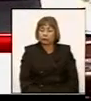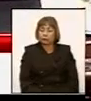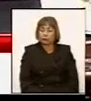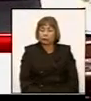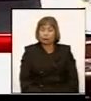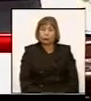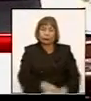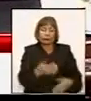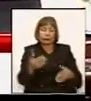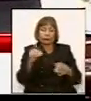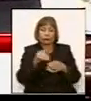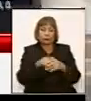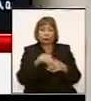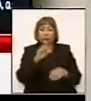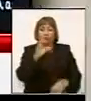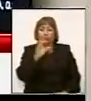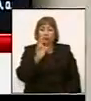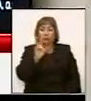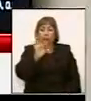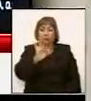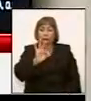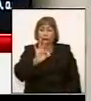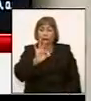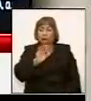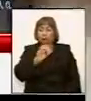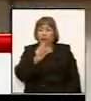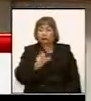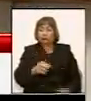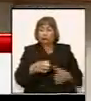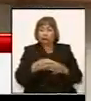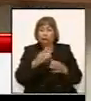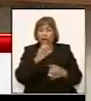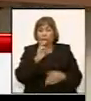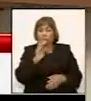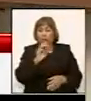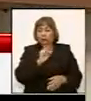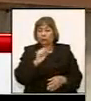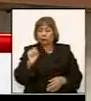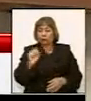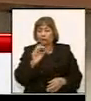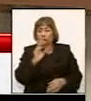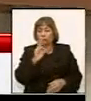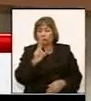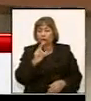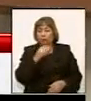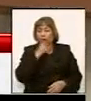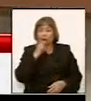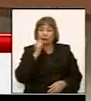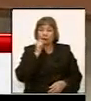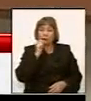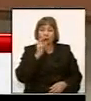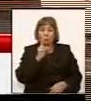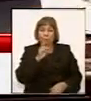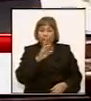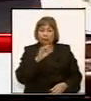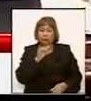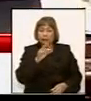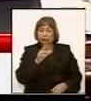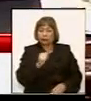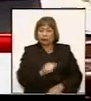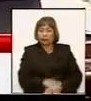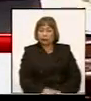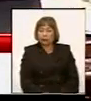Han votado a favor 79 señores congresistas, 6 en contra, 2 abstenciones. Más Vieira.